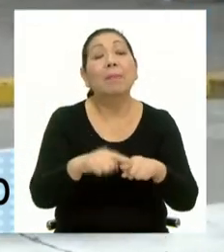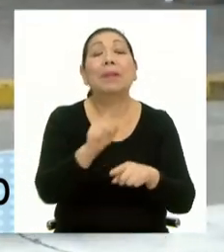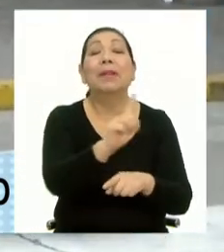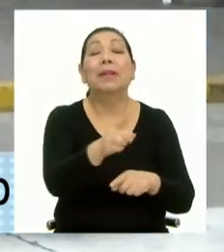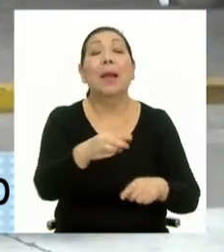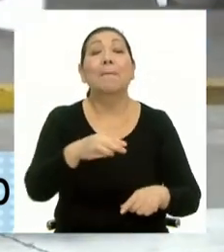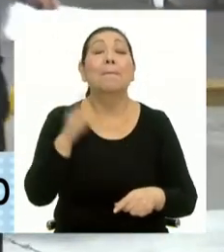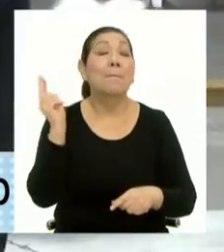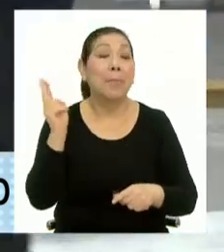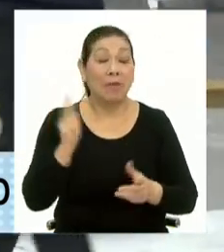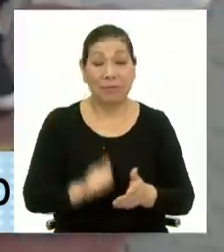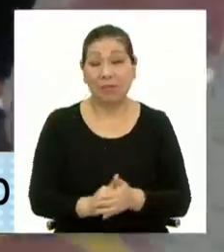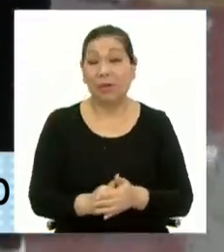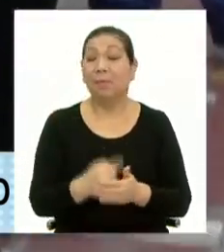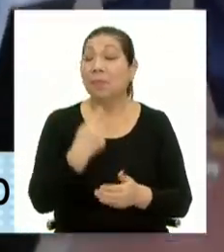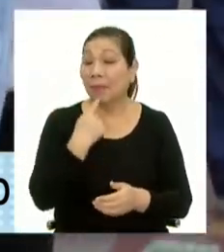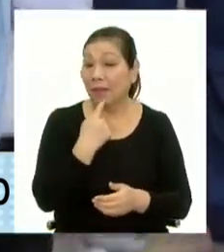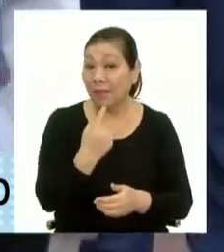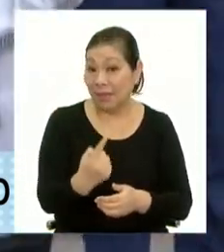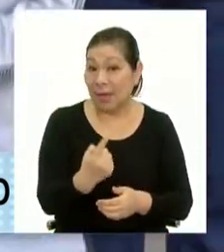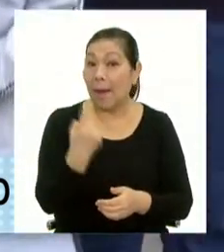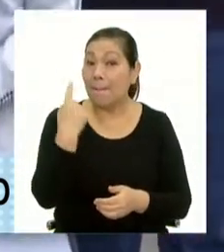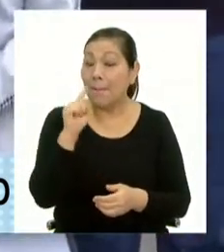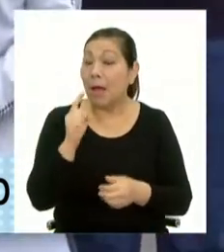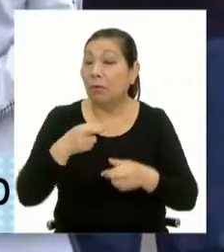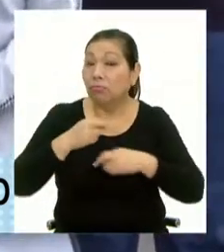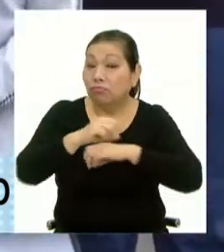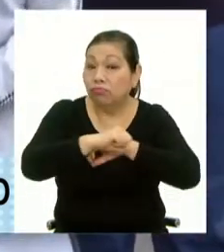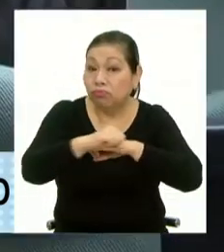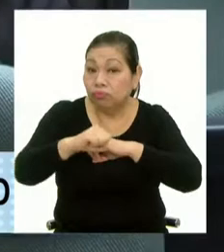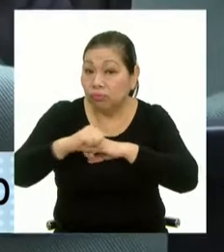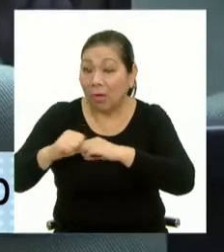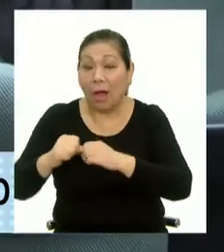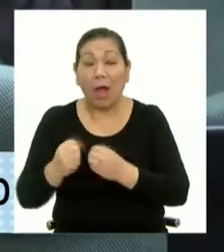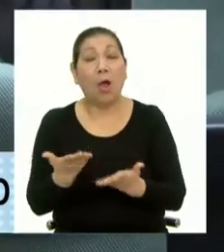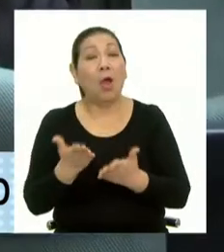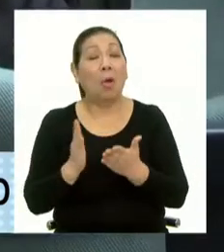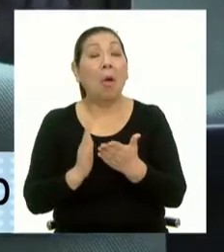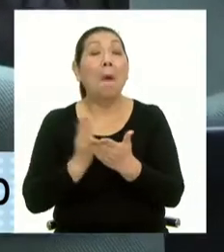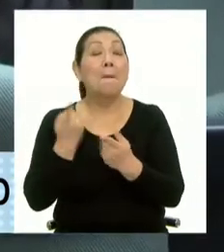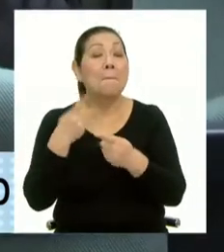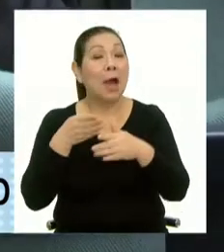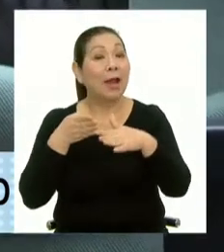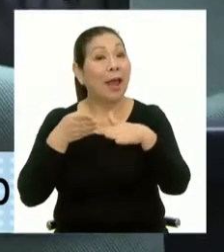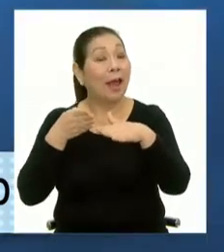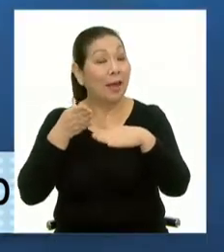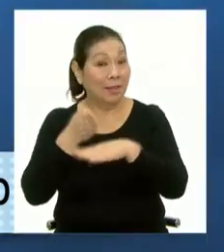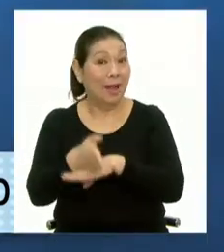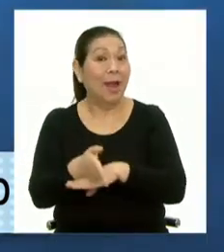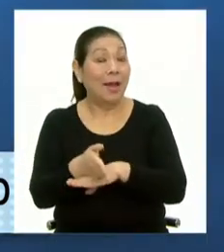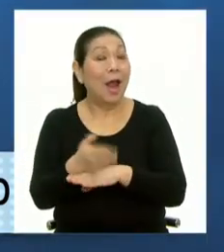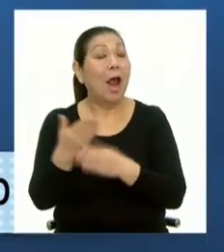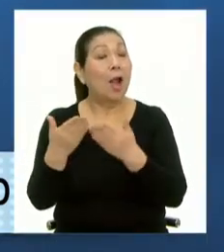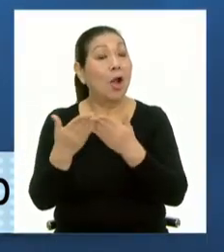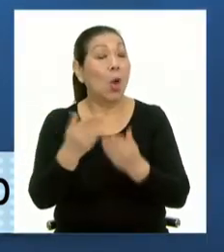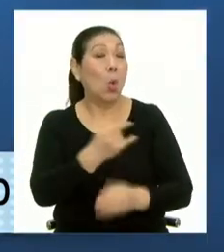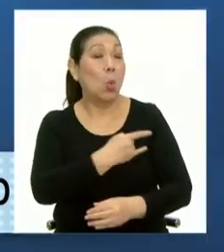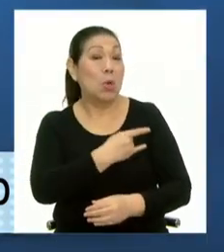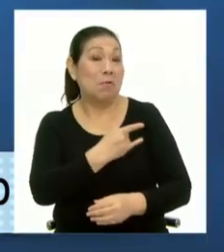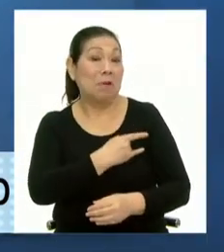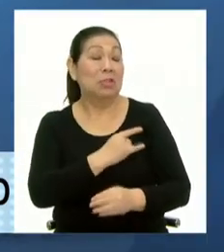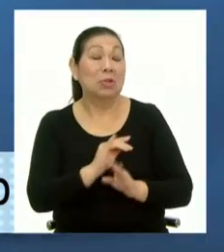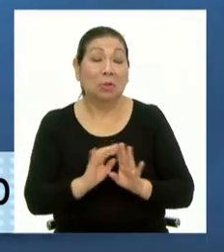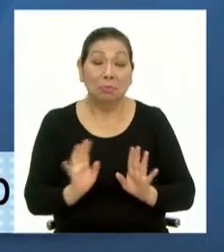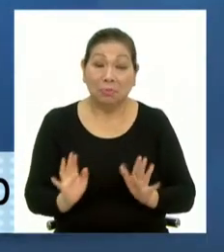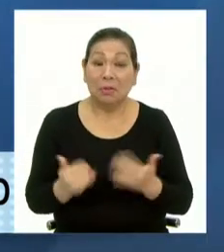El ministro Cadillo también anunció medidas para promover el ingreso libre a la educación superior. Vamos a buscar